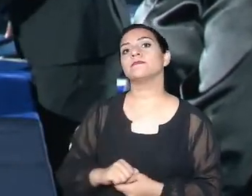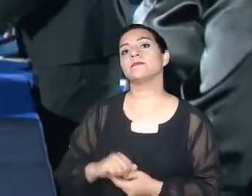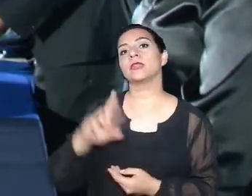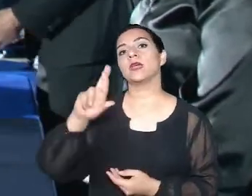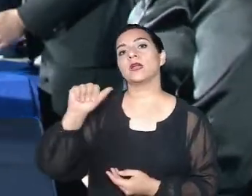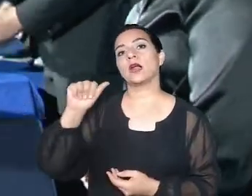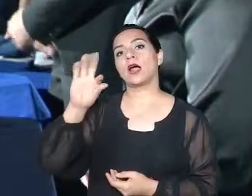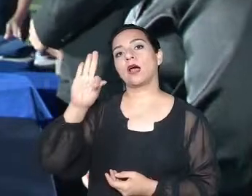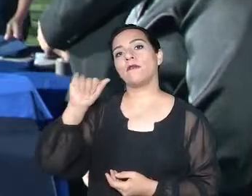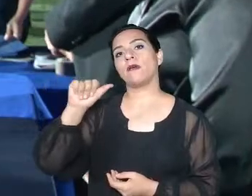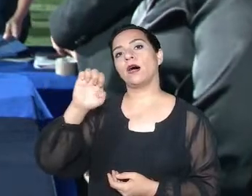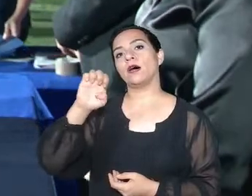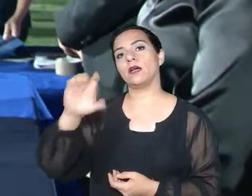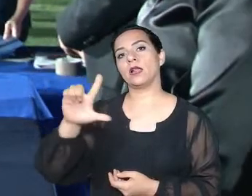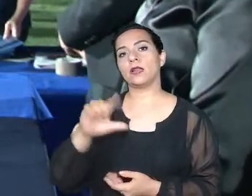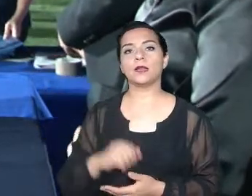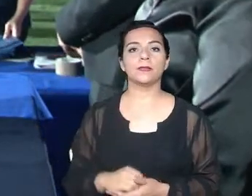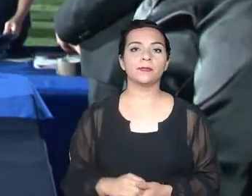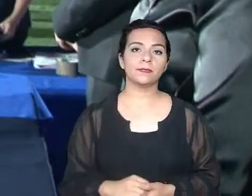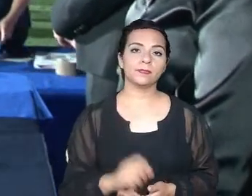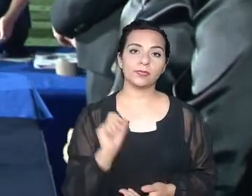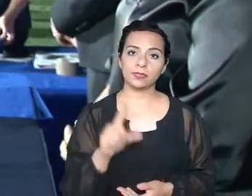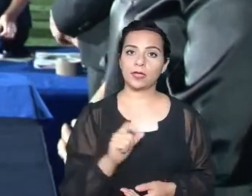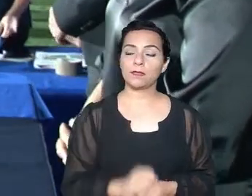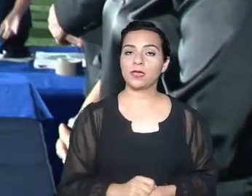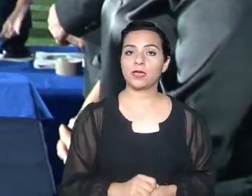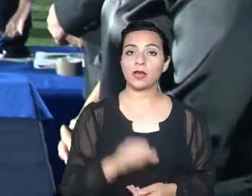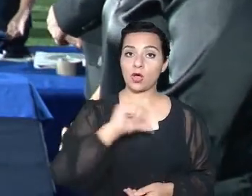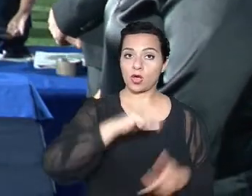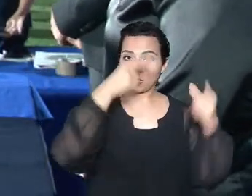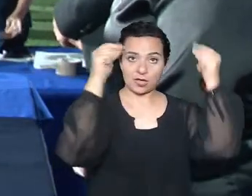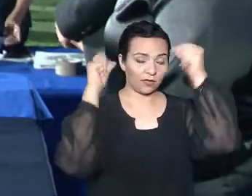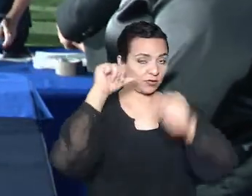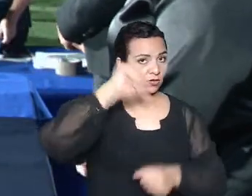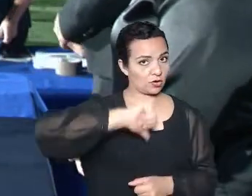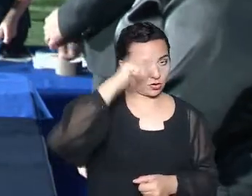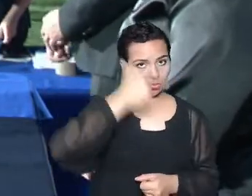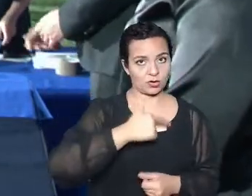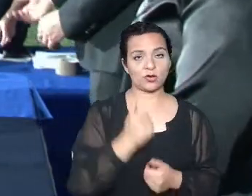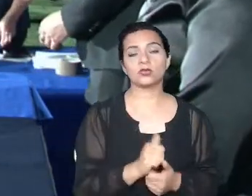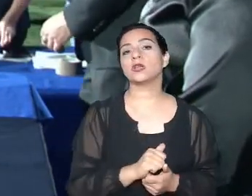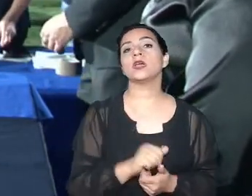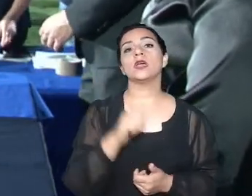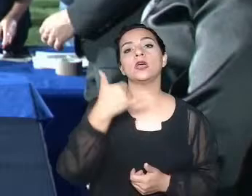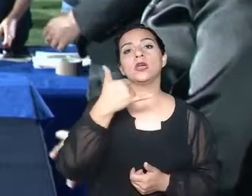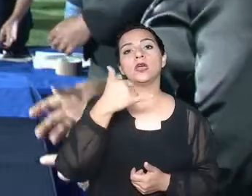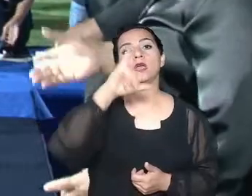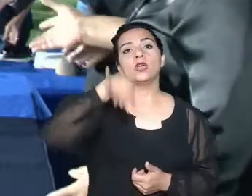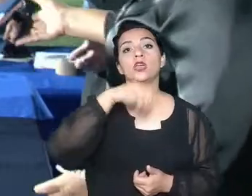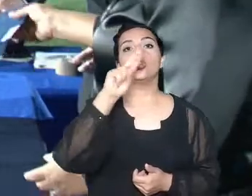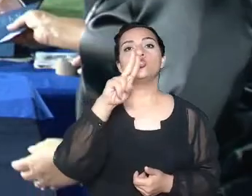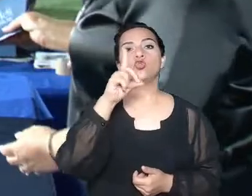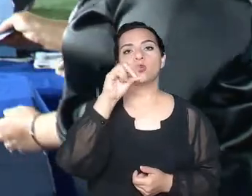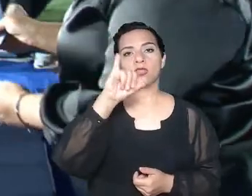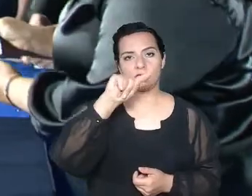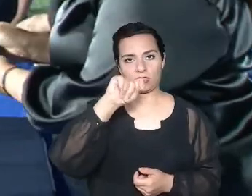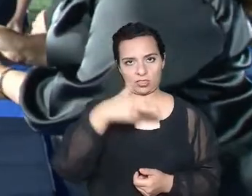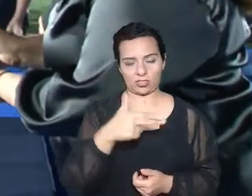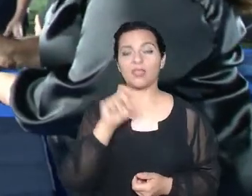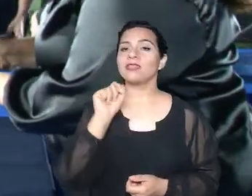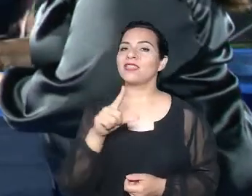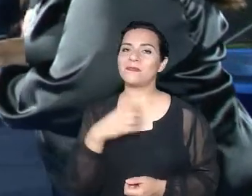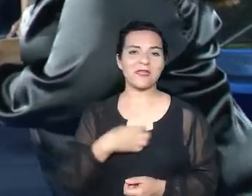Rafael Ángel Valenzuela Lucero. Se gradúa esta noche Carmen Judith López Flores. Con